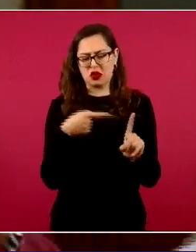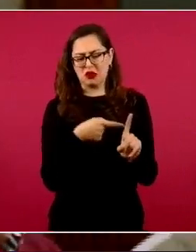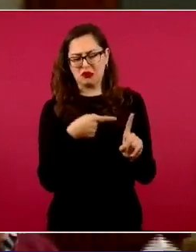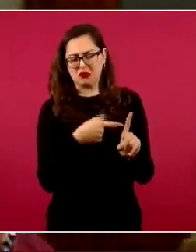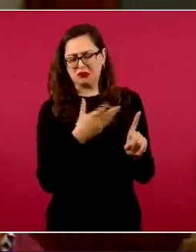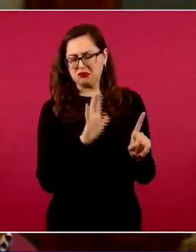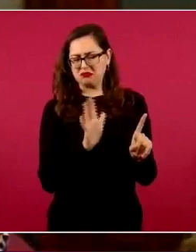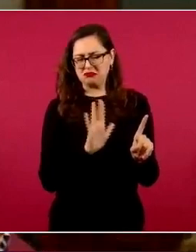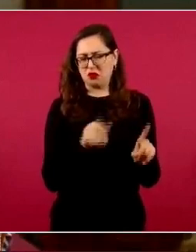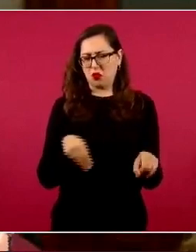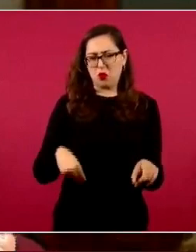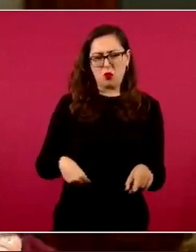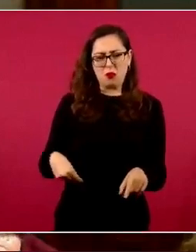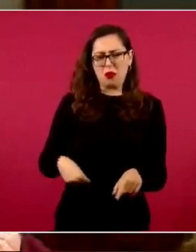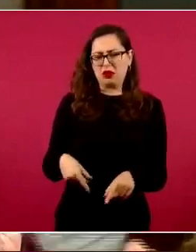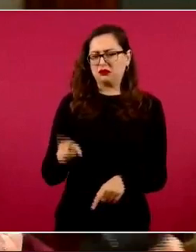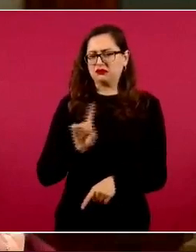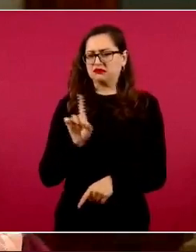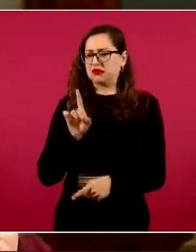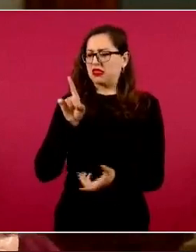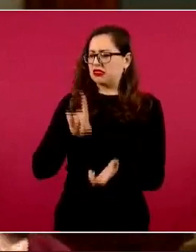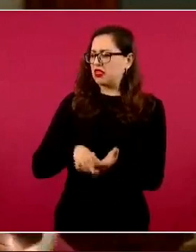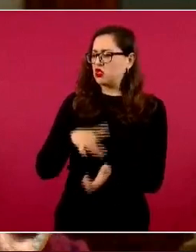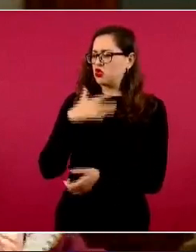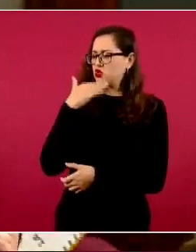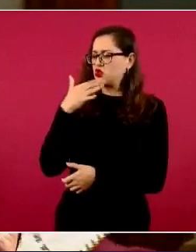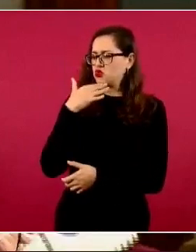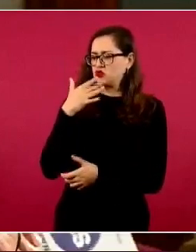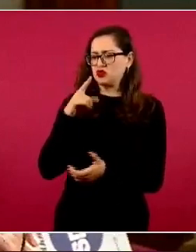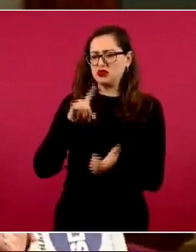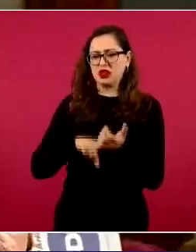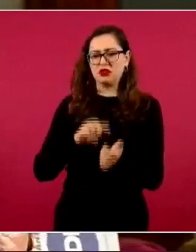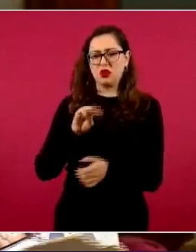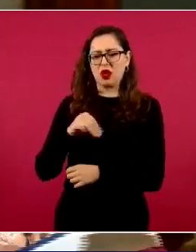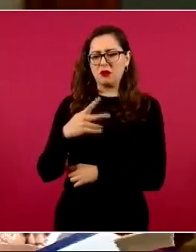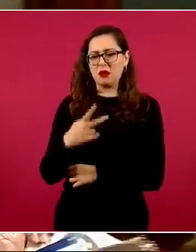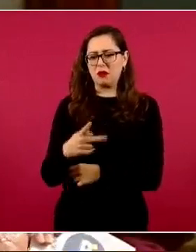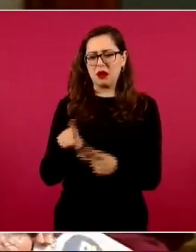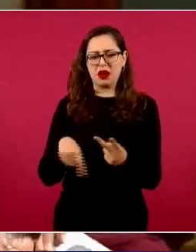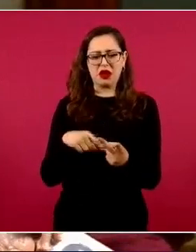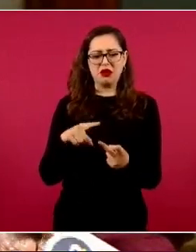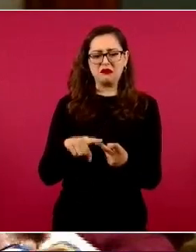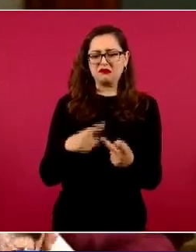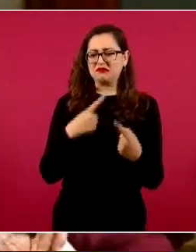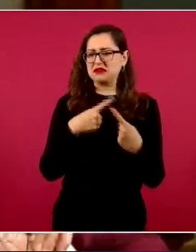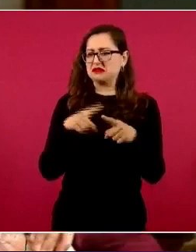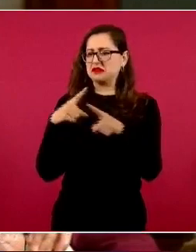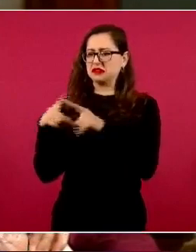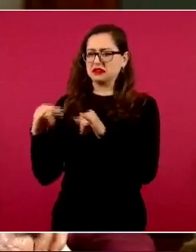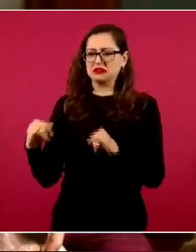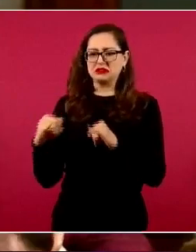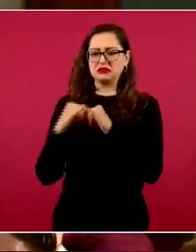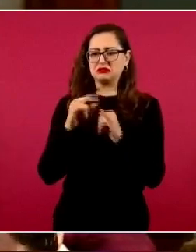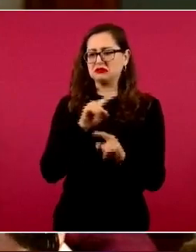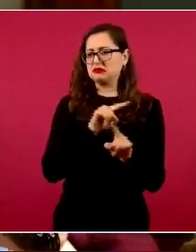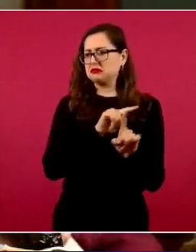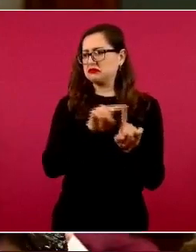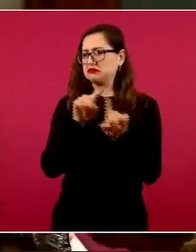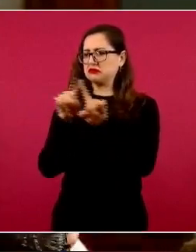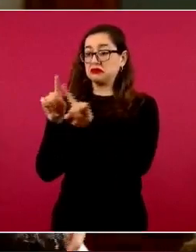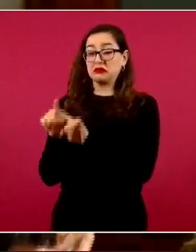presidente, sino de la corrupción que existe en los ministerios públicos, en las diversas instituciones que